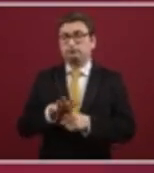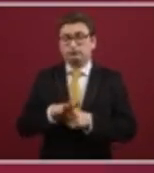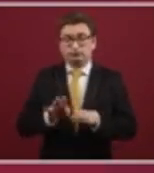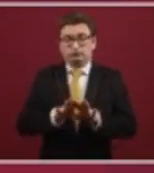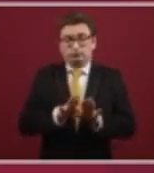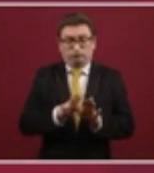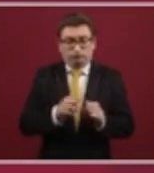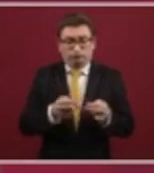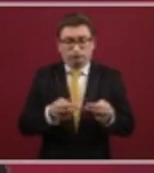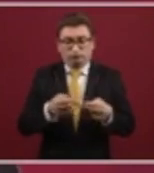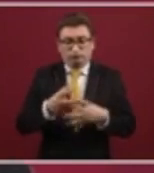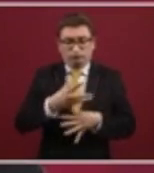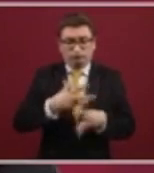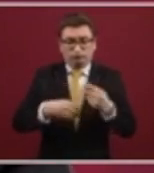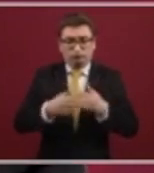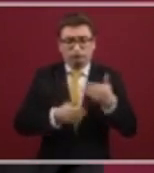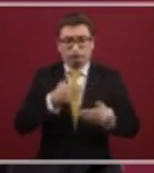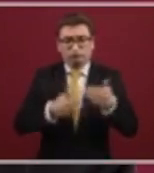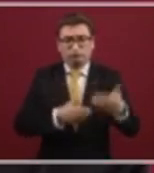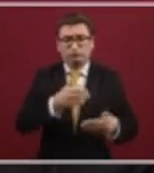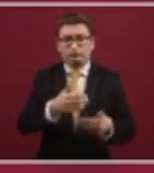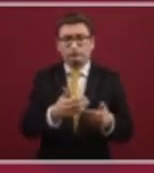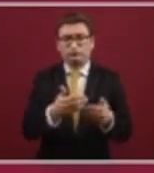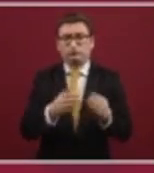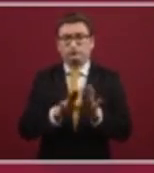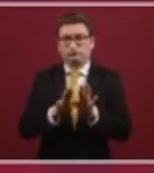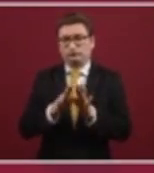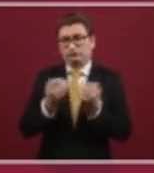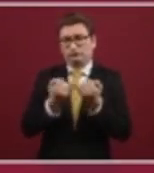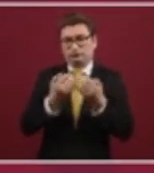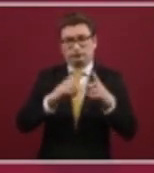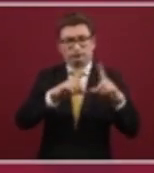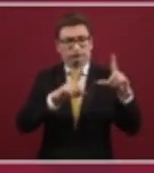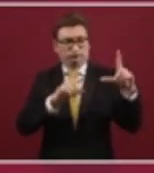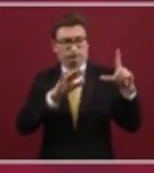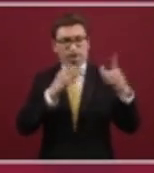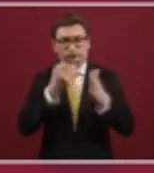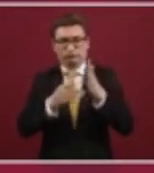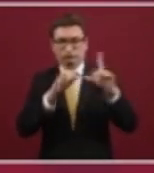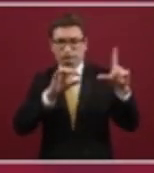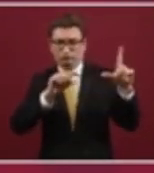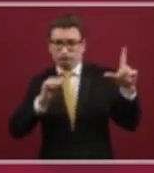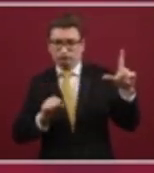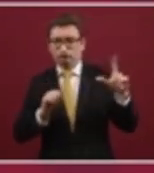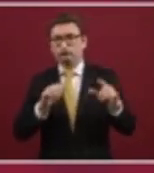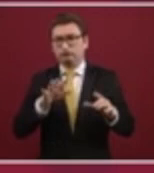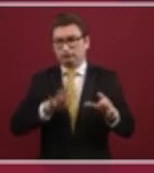económico si no se atendiera al sur del país,